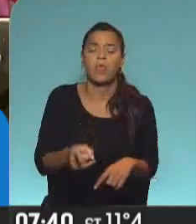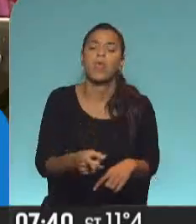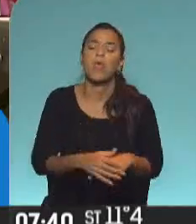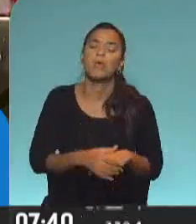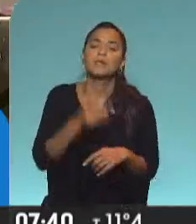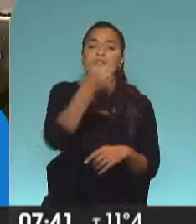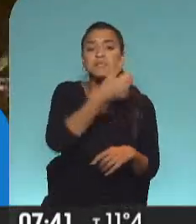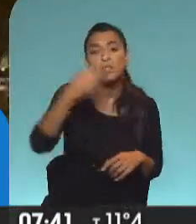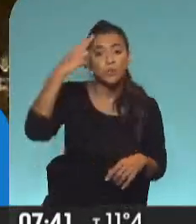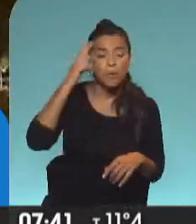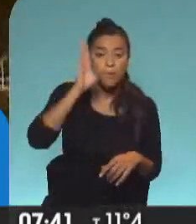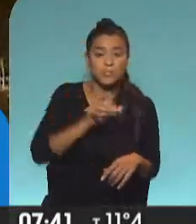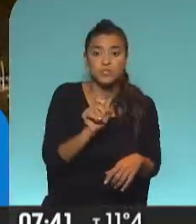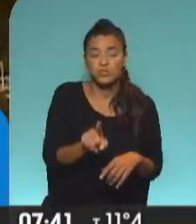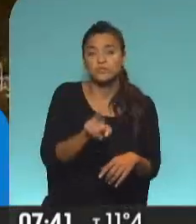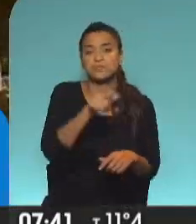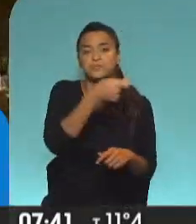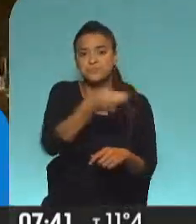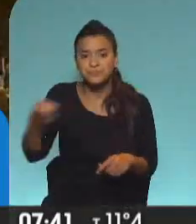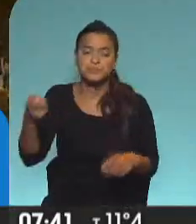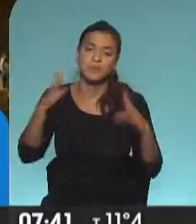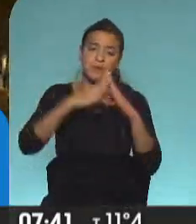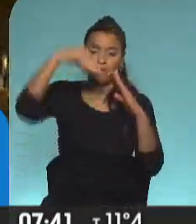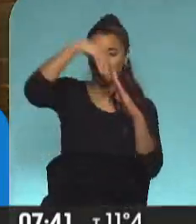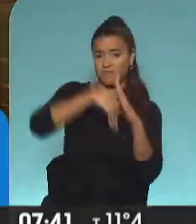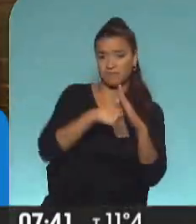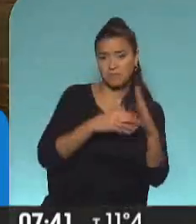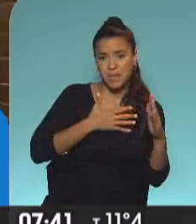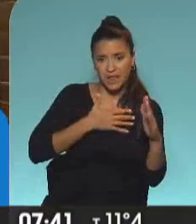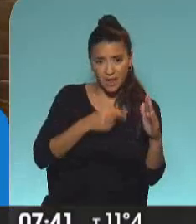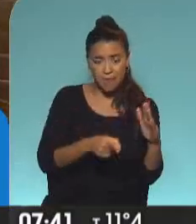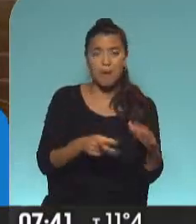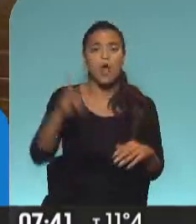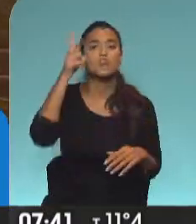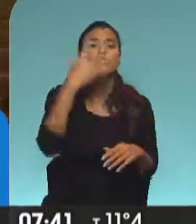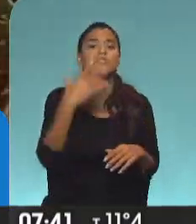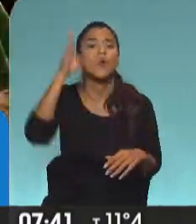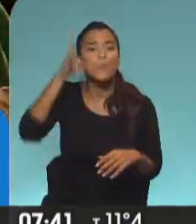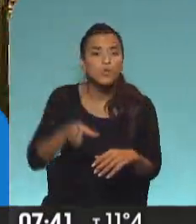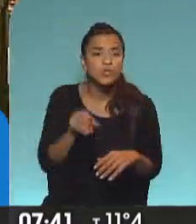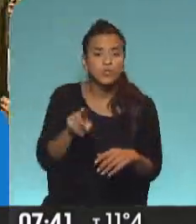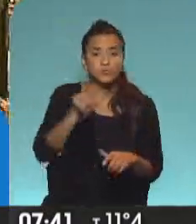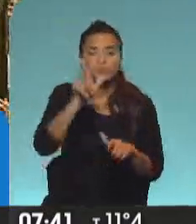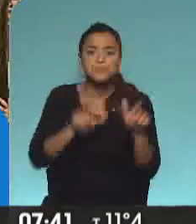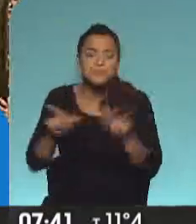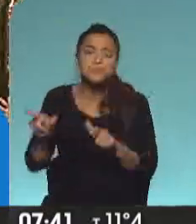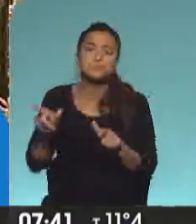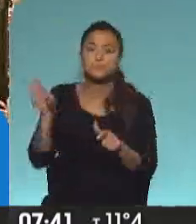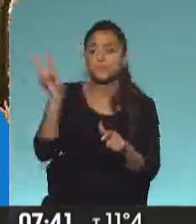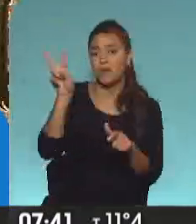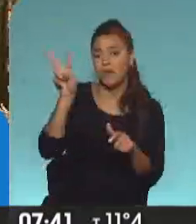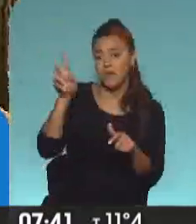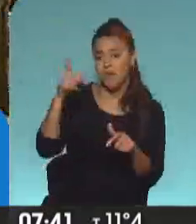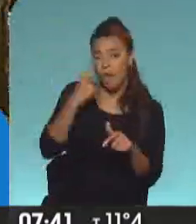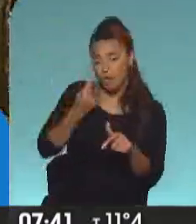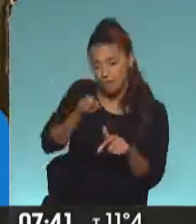69% de los casos, los femicidios ocurren en la vivienda de la víctima y en el 85% de los casos, el femicida, el agresor,